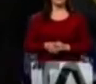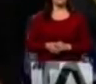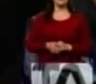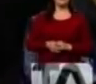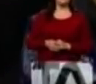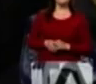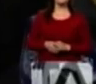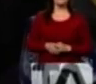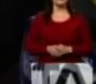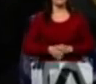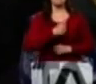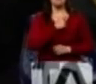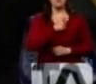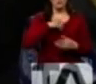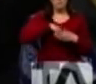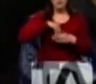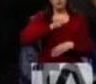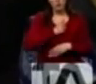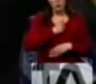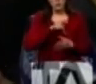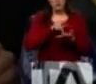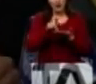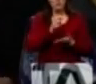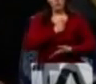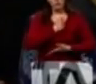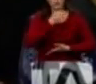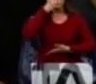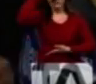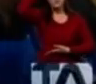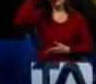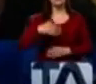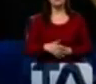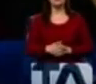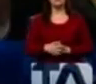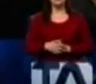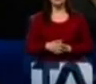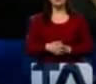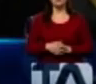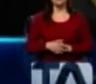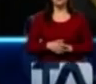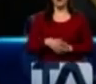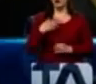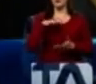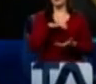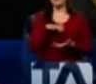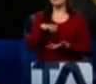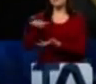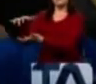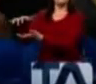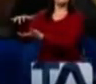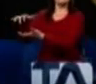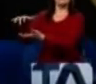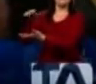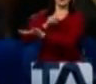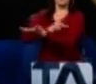el patrimonio de Santo Domingo, de los Áchilas, vaya a este fideicomiso pero